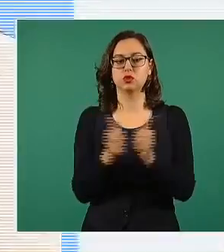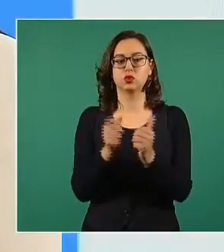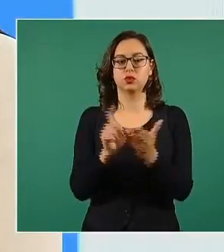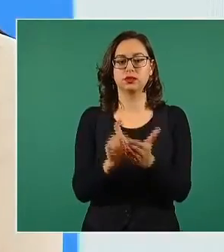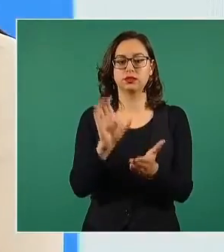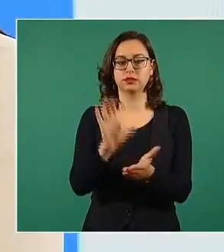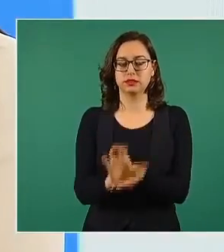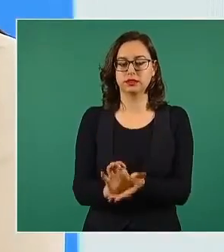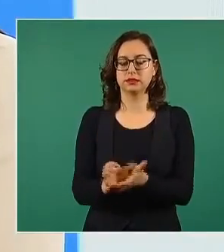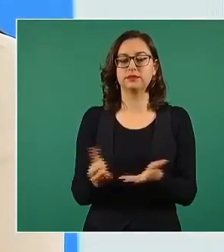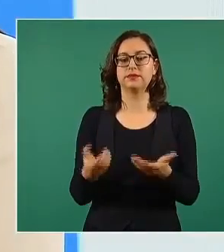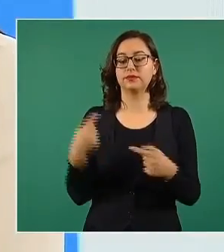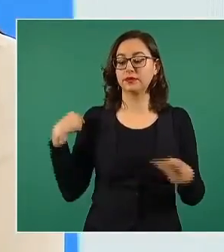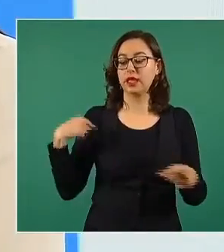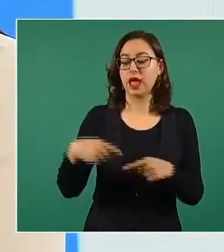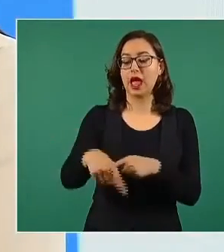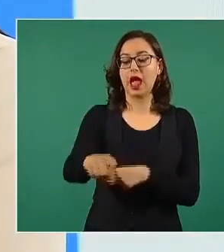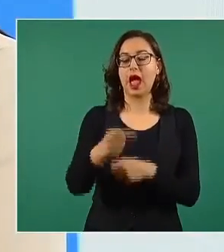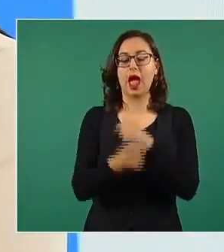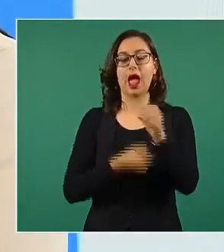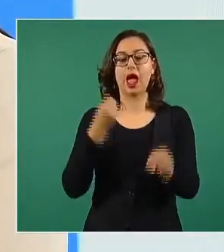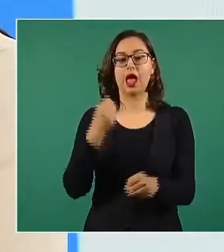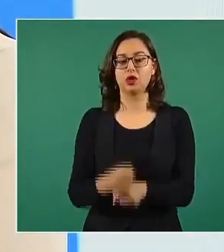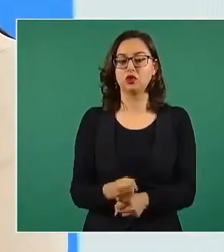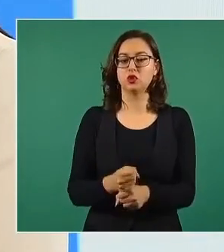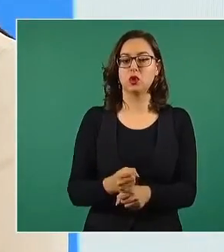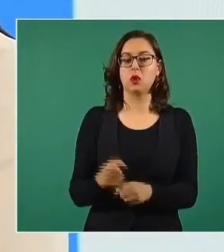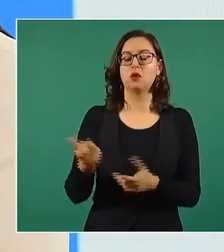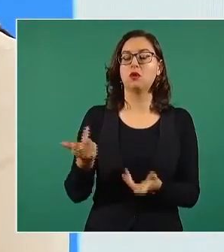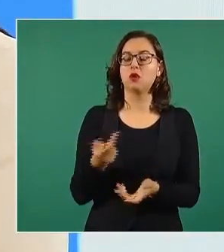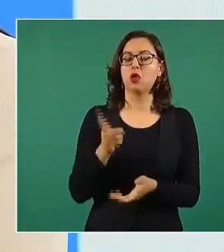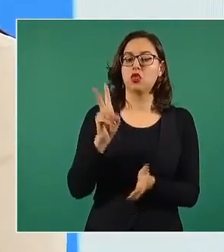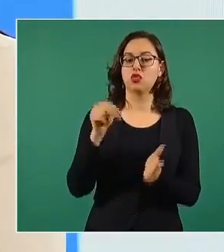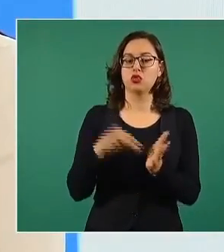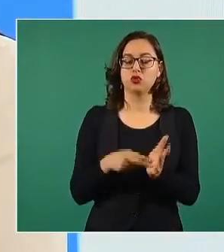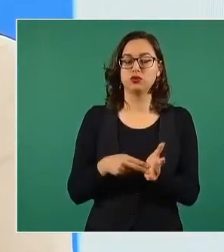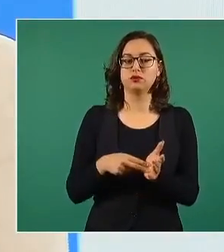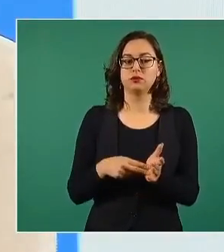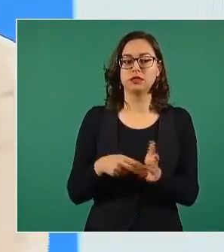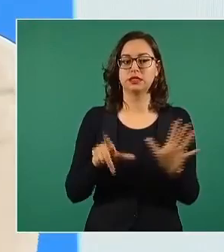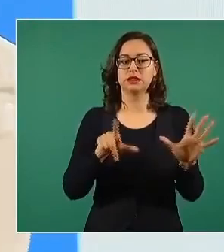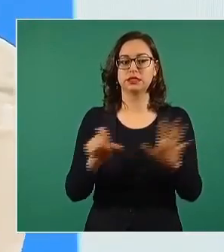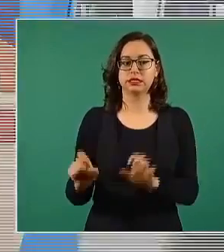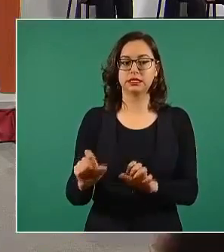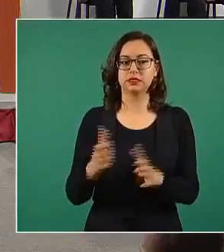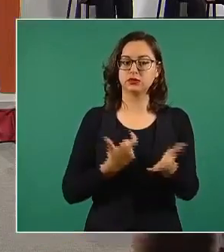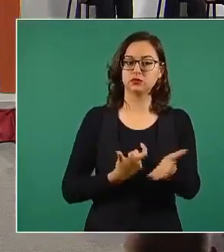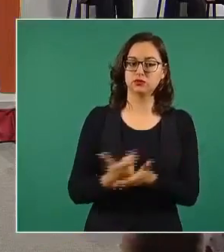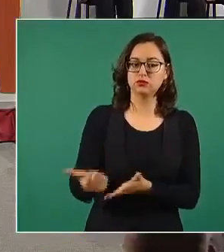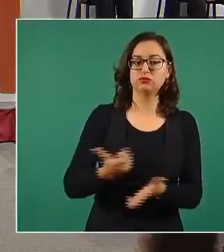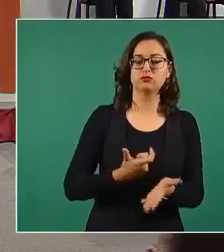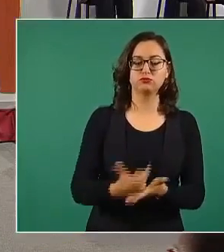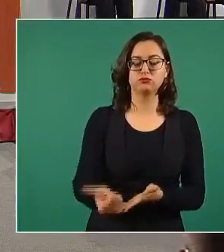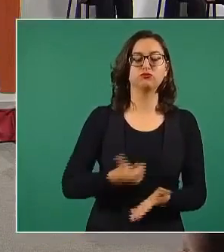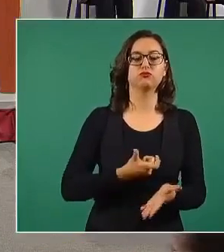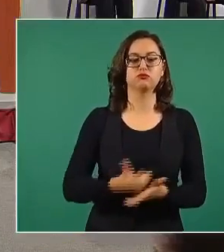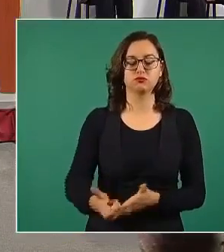está entregando 2.700 pesos como monto de apoyo de dicha pensión. Adelante.